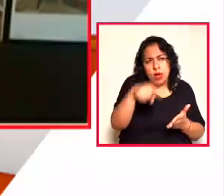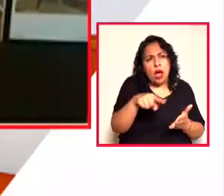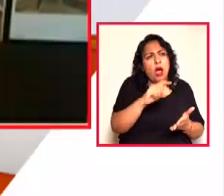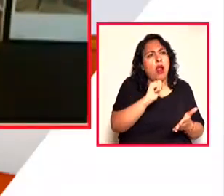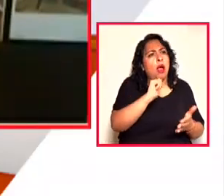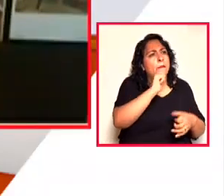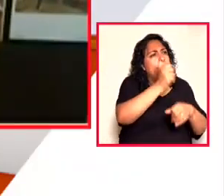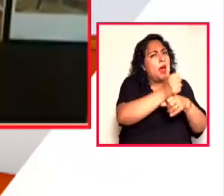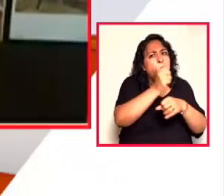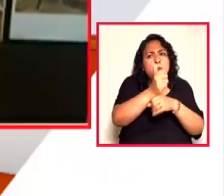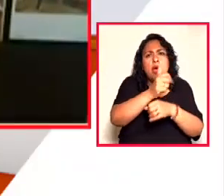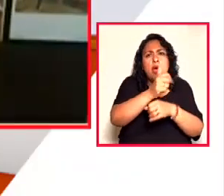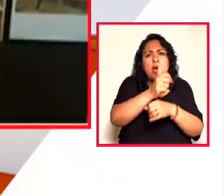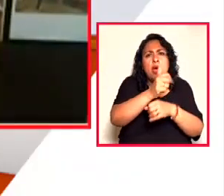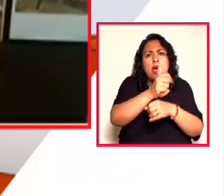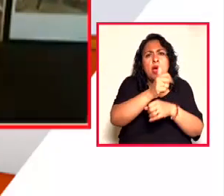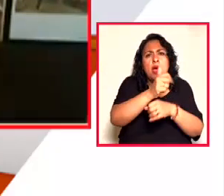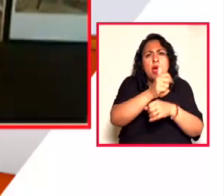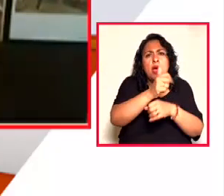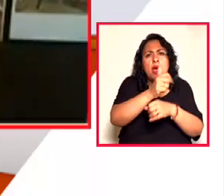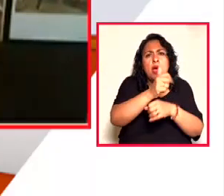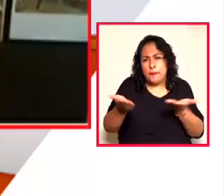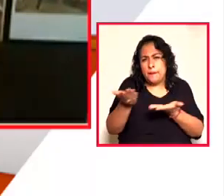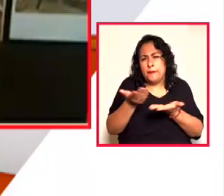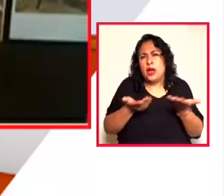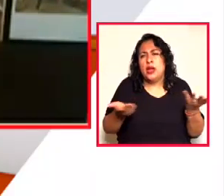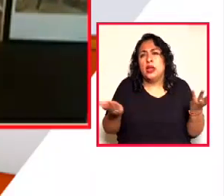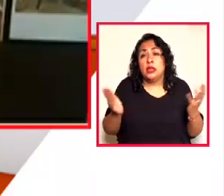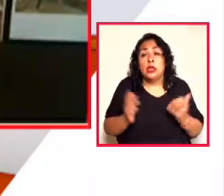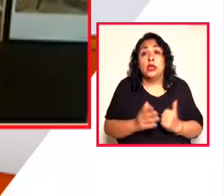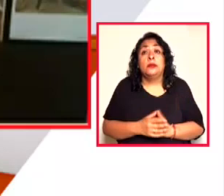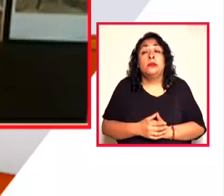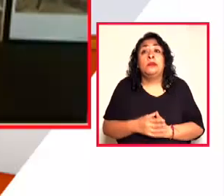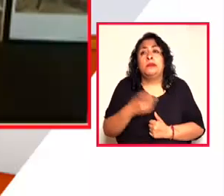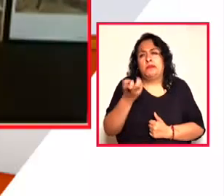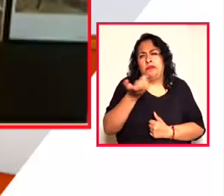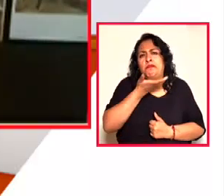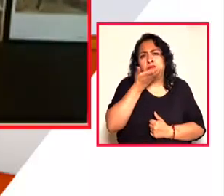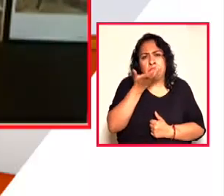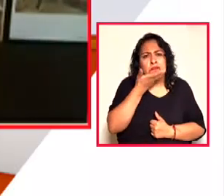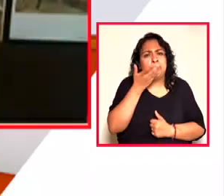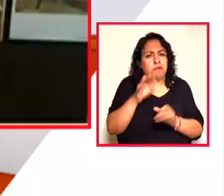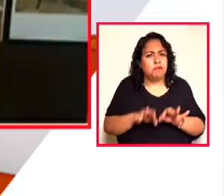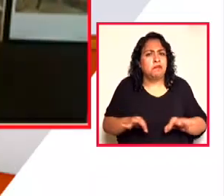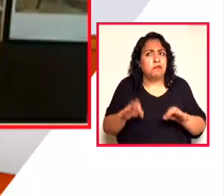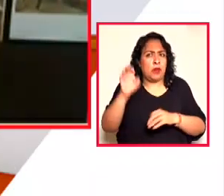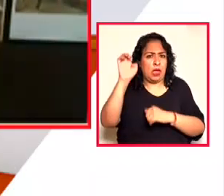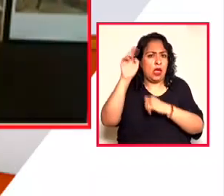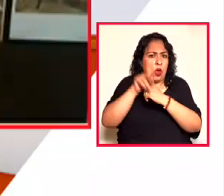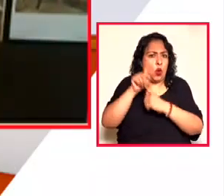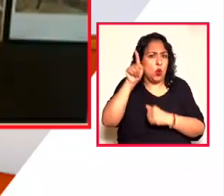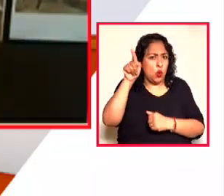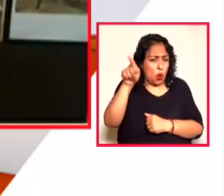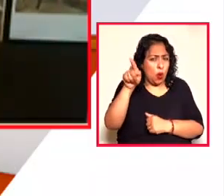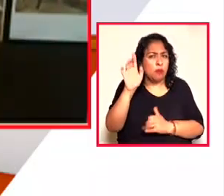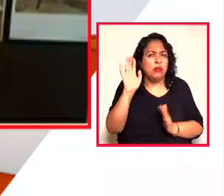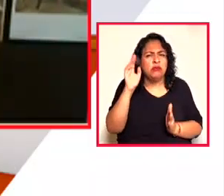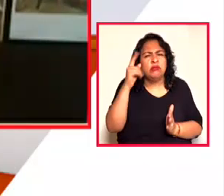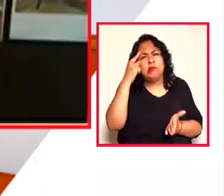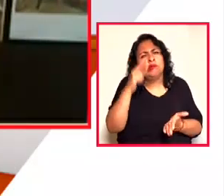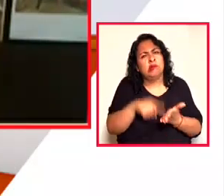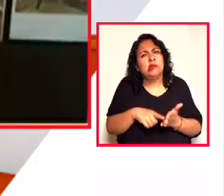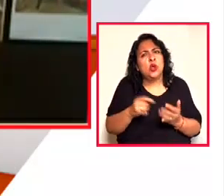y compartir parte de su colección. Es una tradición muy importante en Europa y creo que también es algo